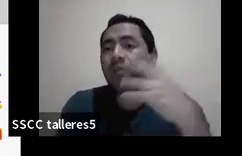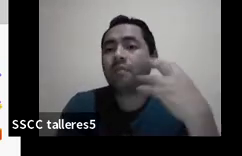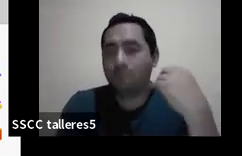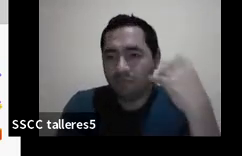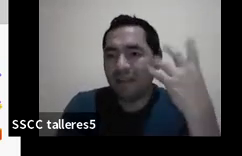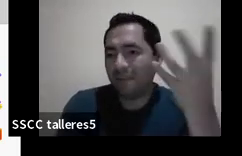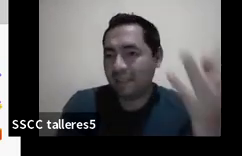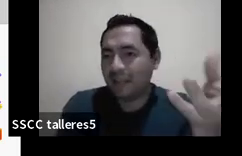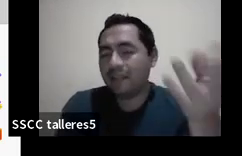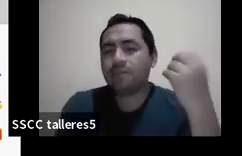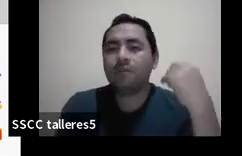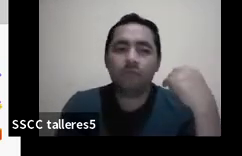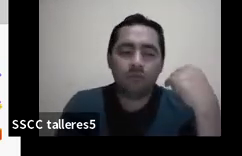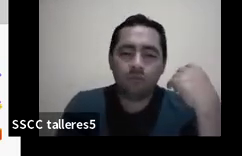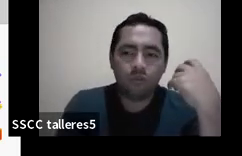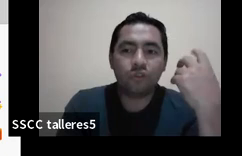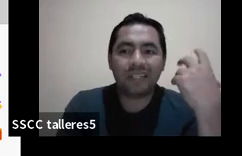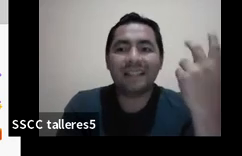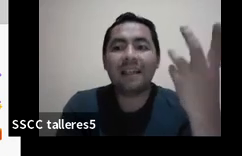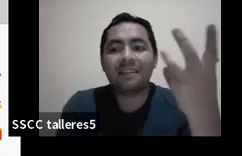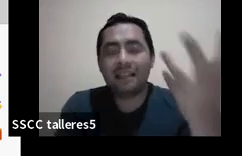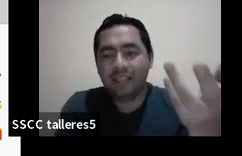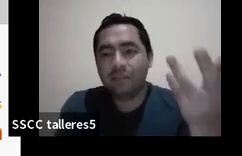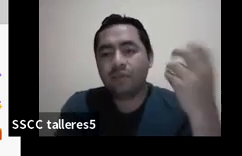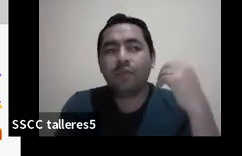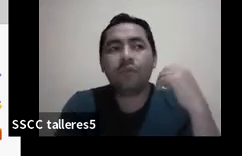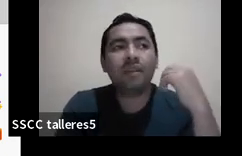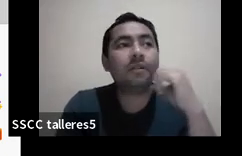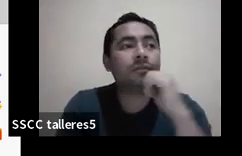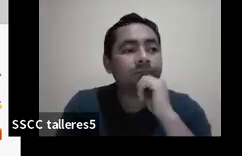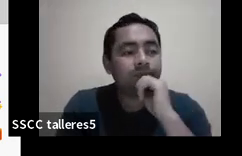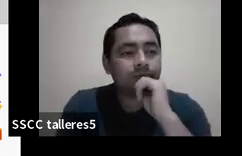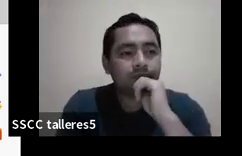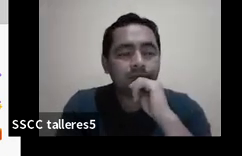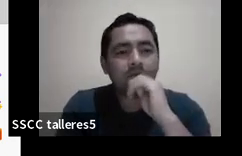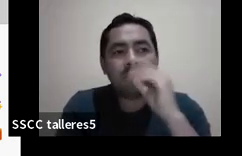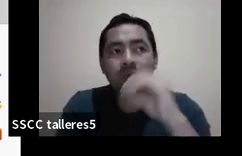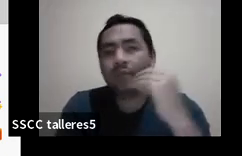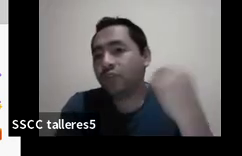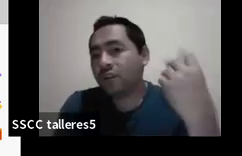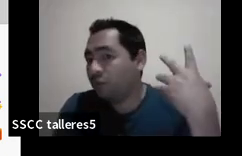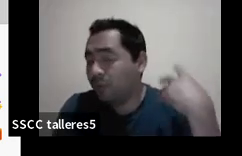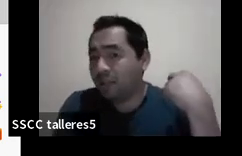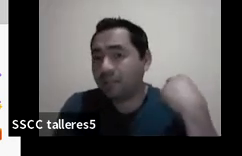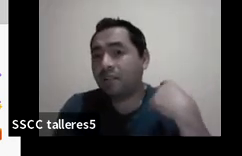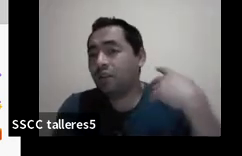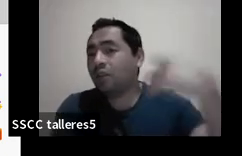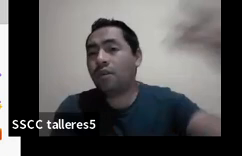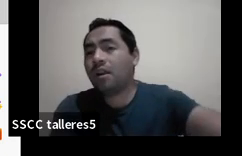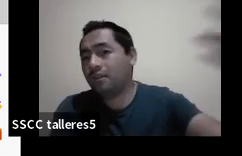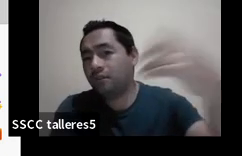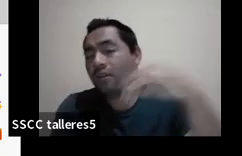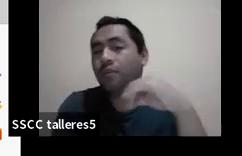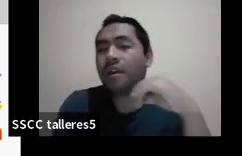papera, sarampión, mal medicadas o no tratadas a tiempo por un médico. porque en muchos casos pueden estar en